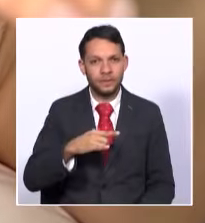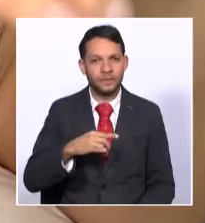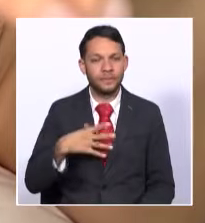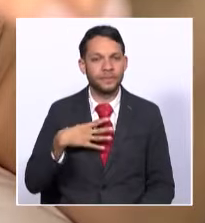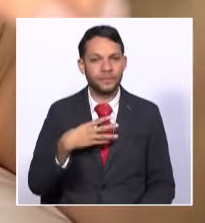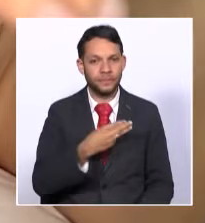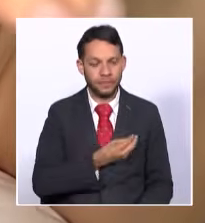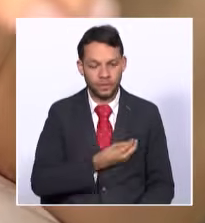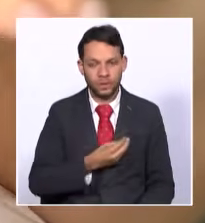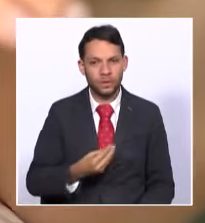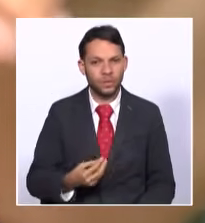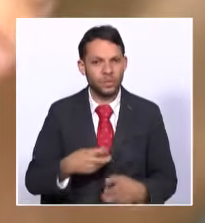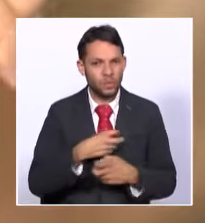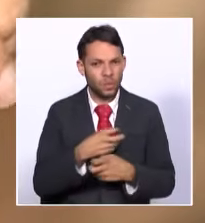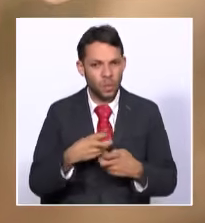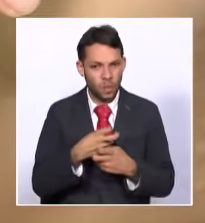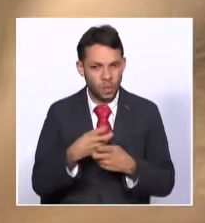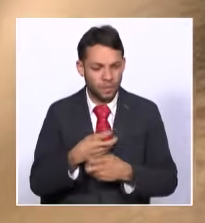dolores del codo.